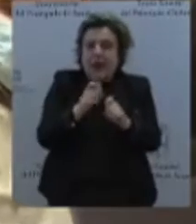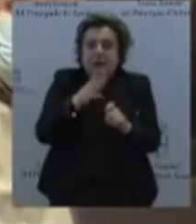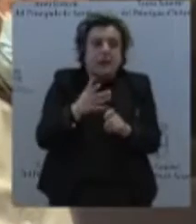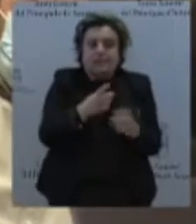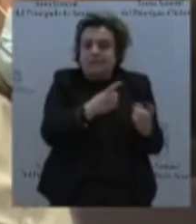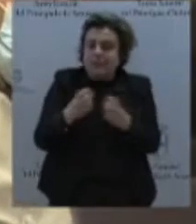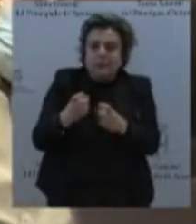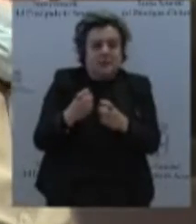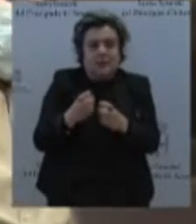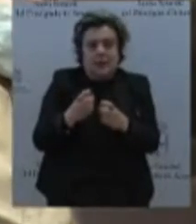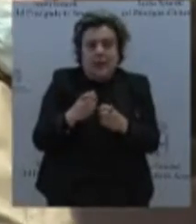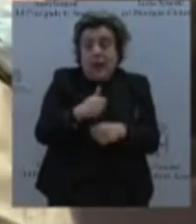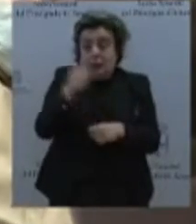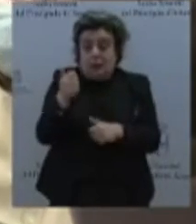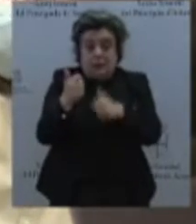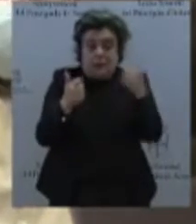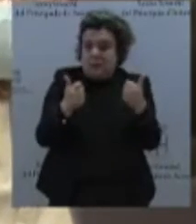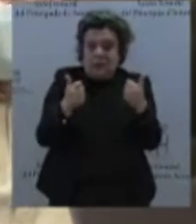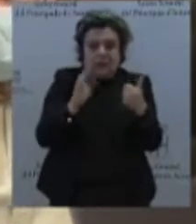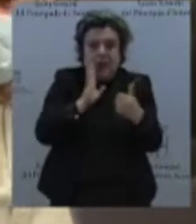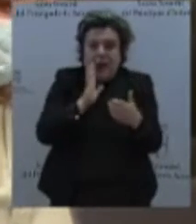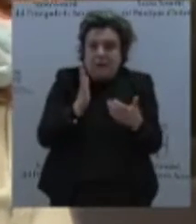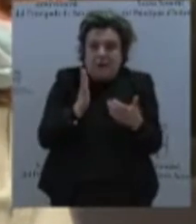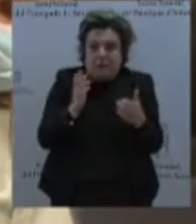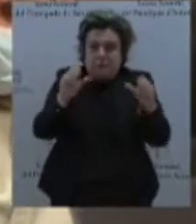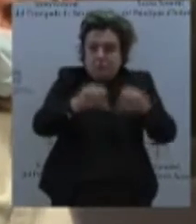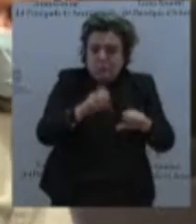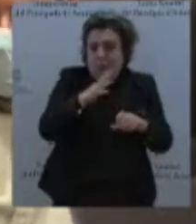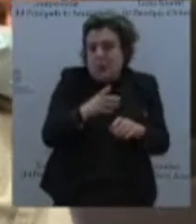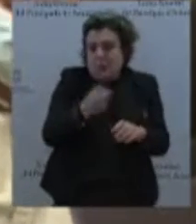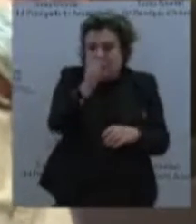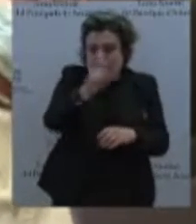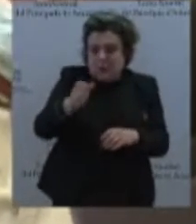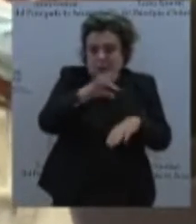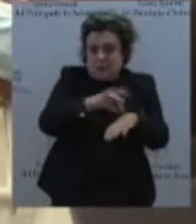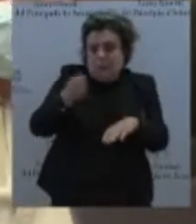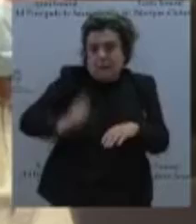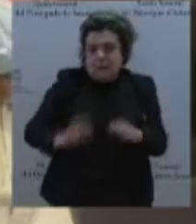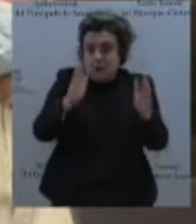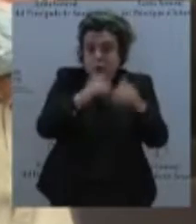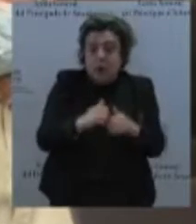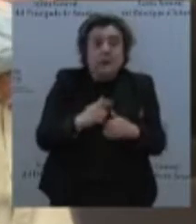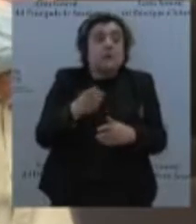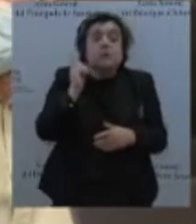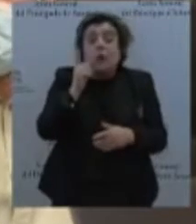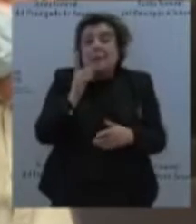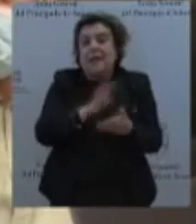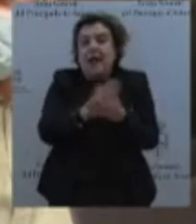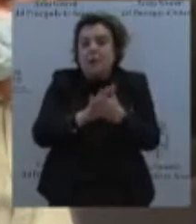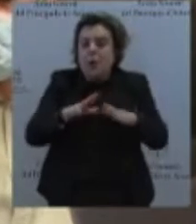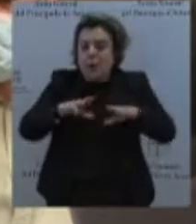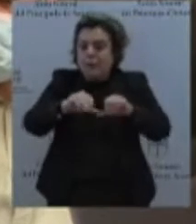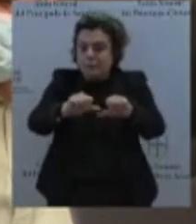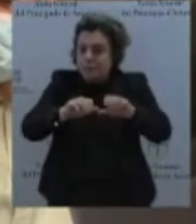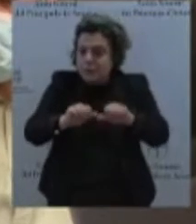rehabilitación demanda un enfoque multidisciplinar que no se limita solo a la fisioterapia, sino que requiere terapia ocupacional, logopedia o